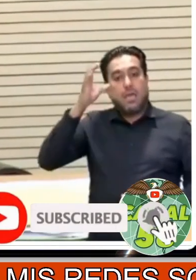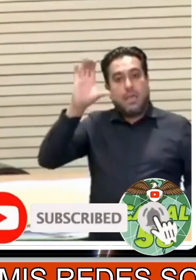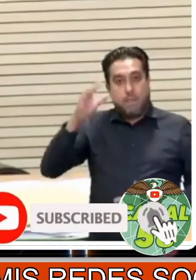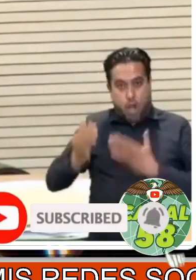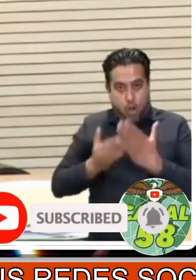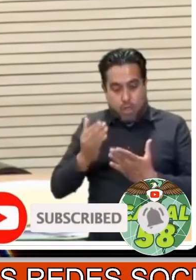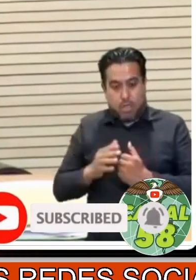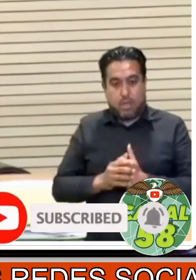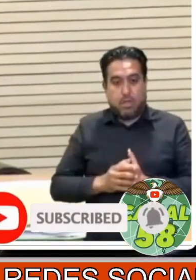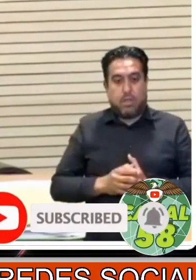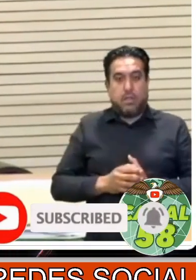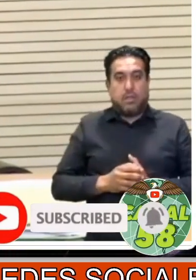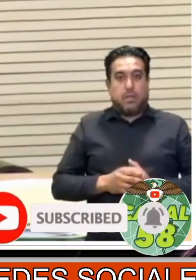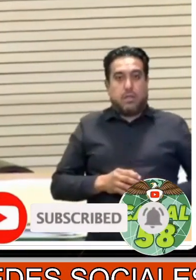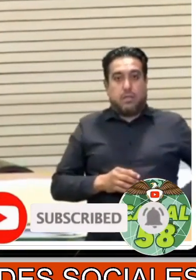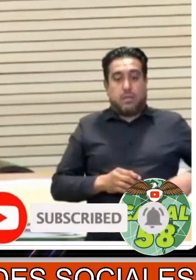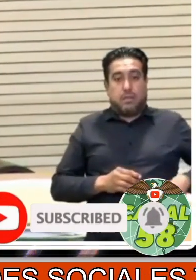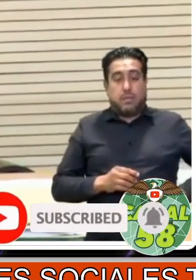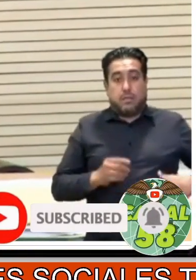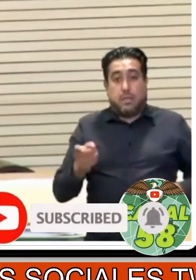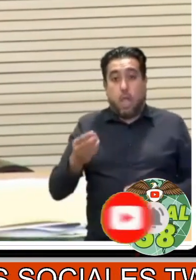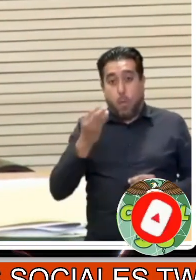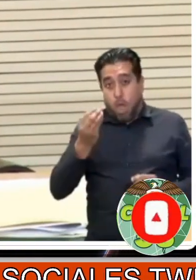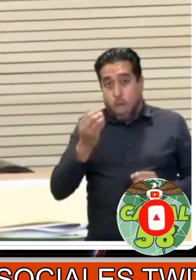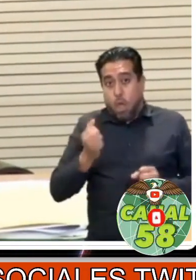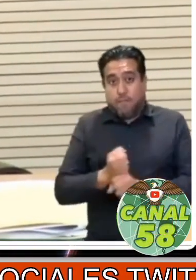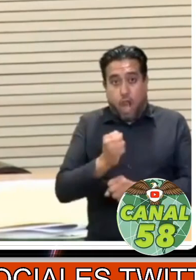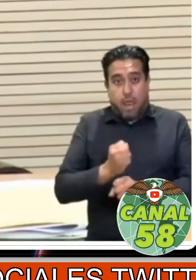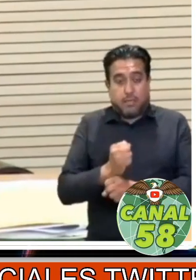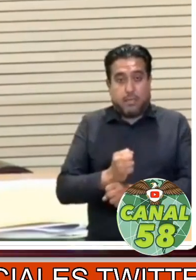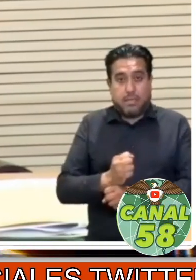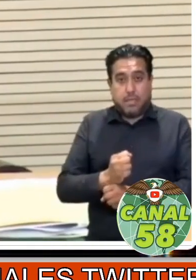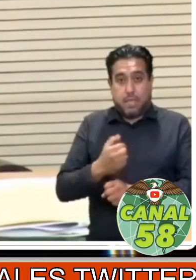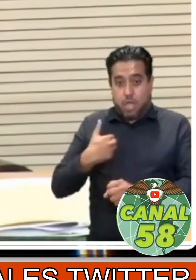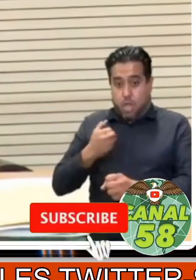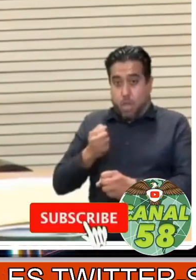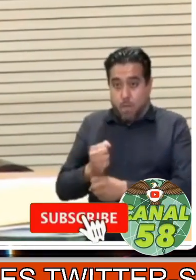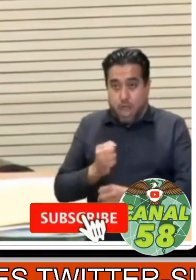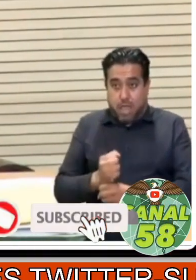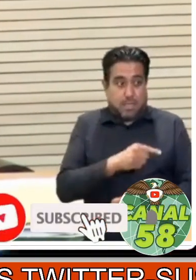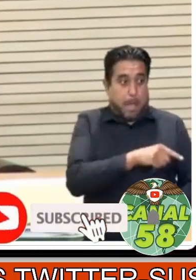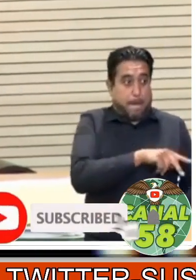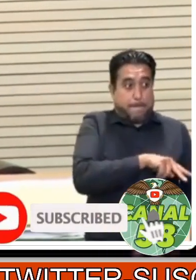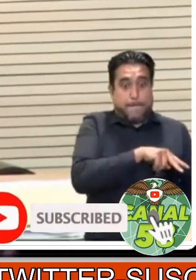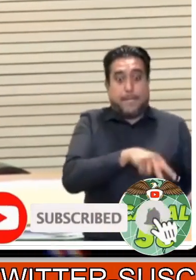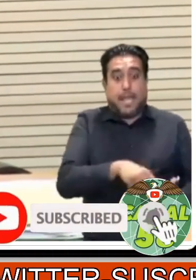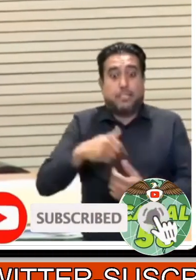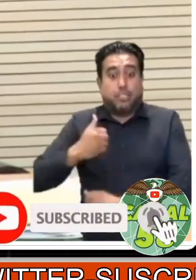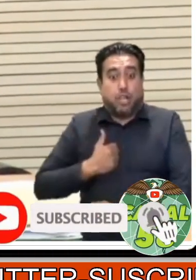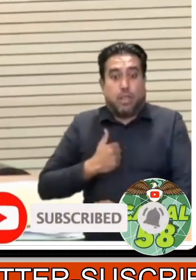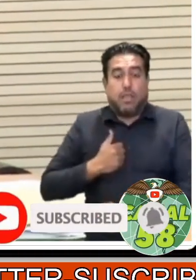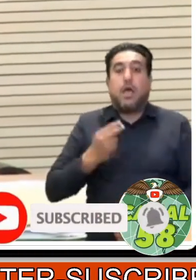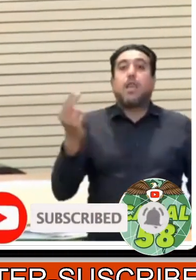más presencia militar. La violencia no se combate con más presencia militar. Mientras no haya